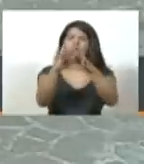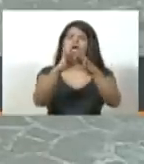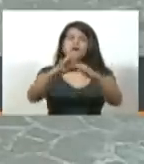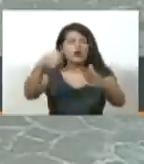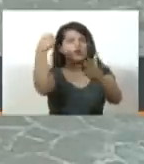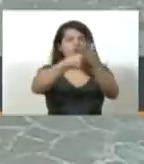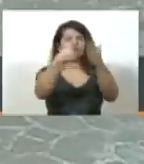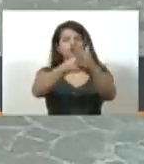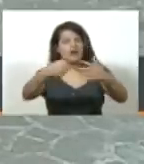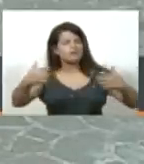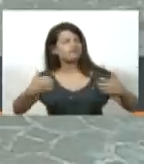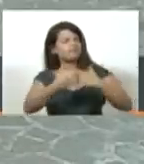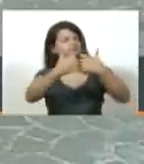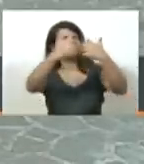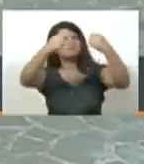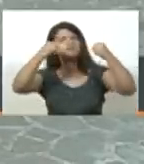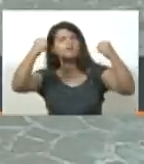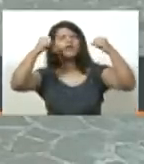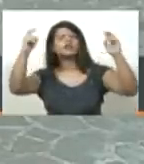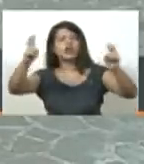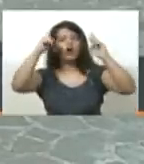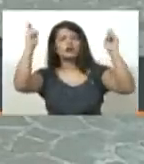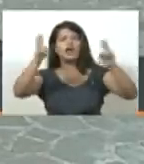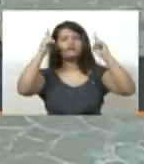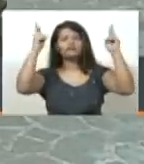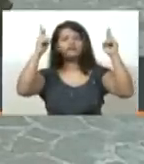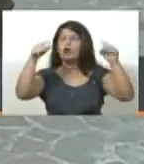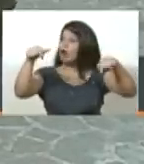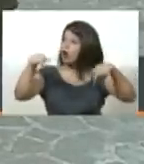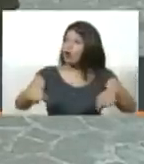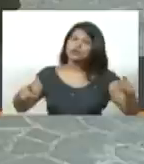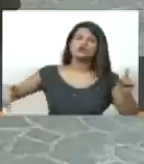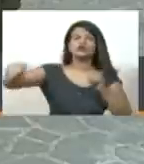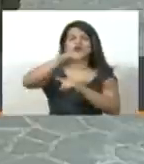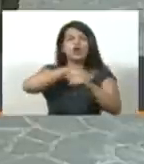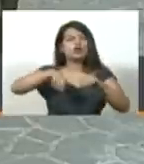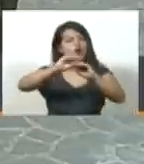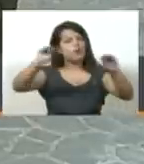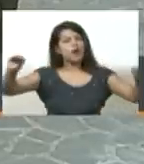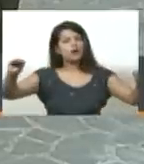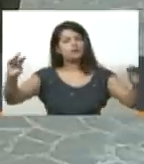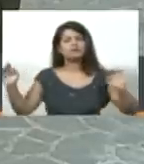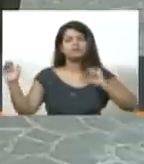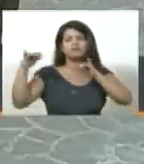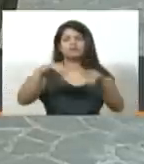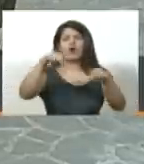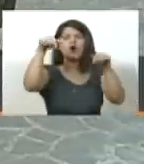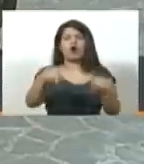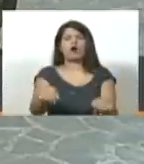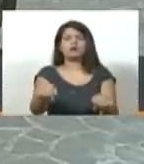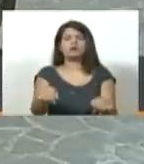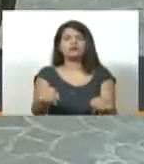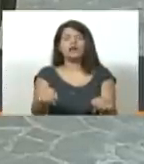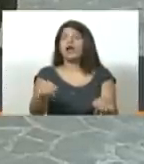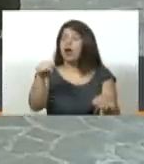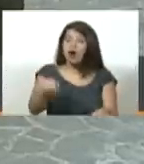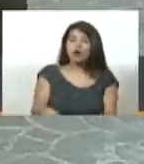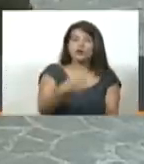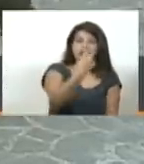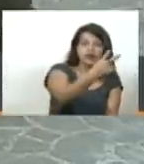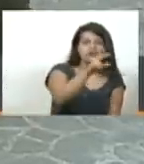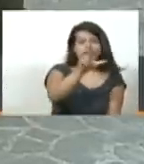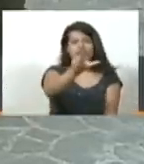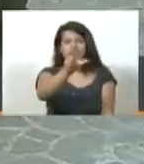victoria están convocados aquí hoy para estar en su natalicio con